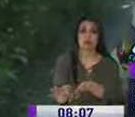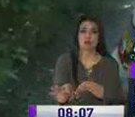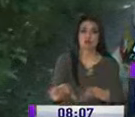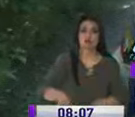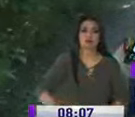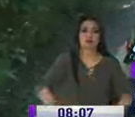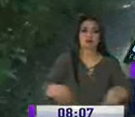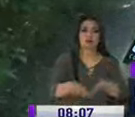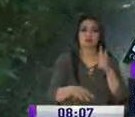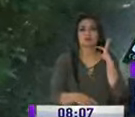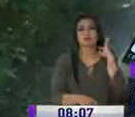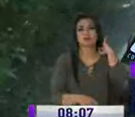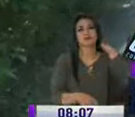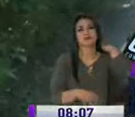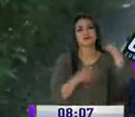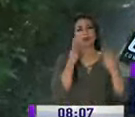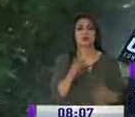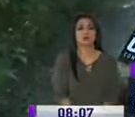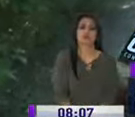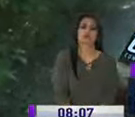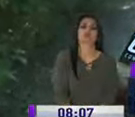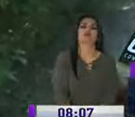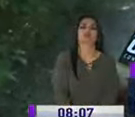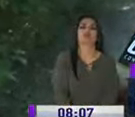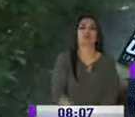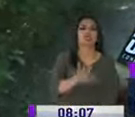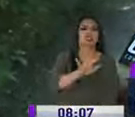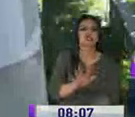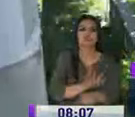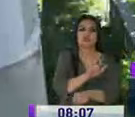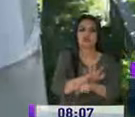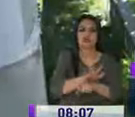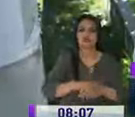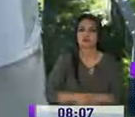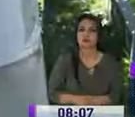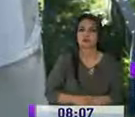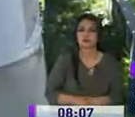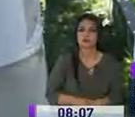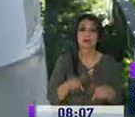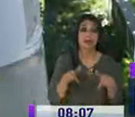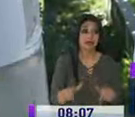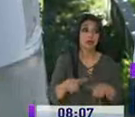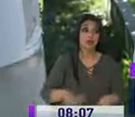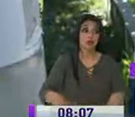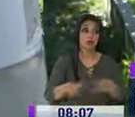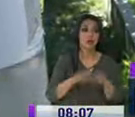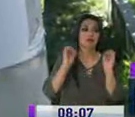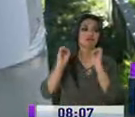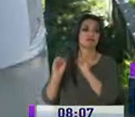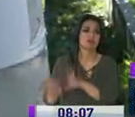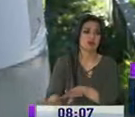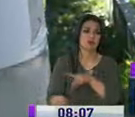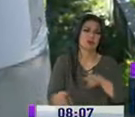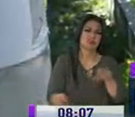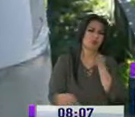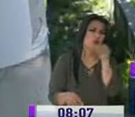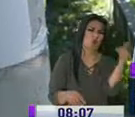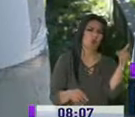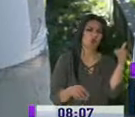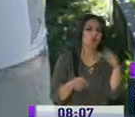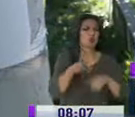con una rigidez cadavérica de aproximadamente unas 5 horas. Le vinieron a botar acá a la señora, le han matado, creo que es del otro